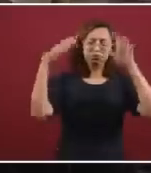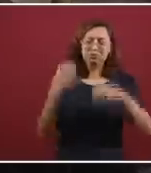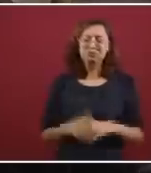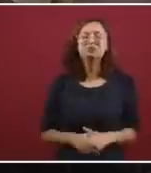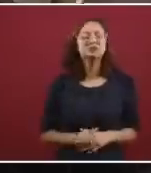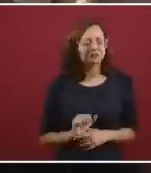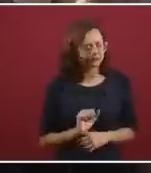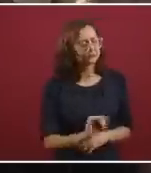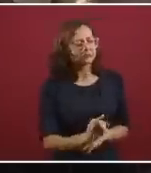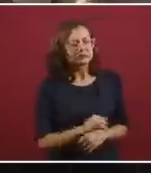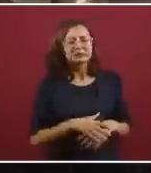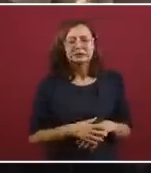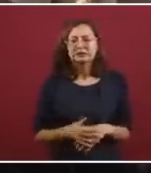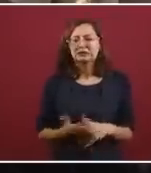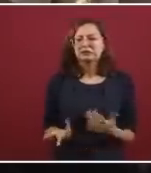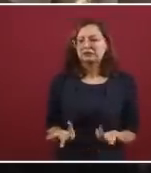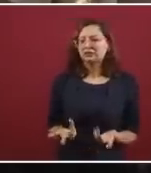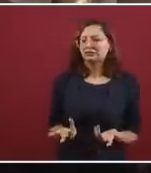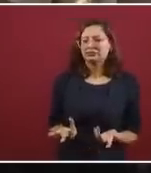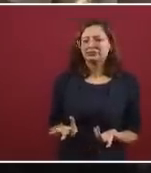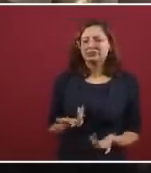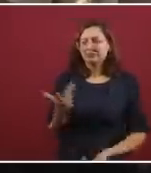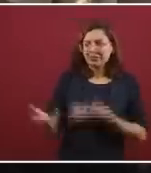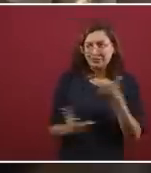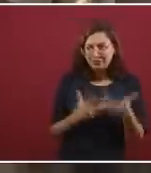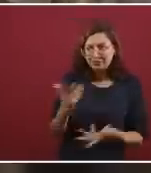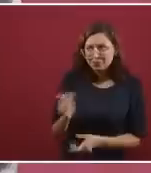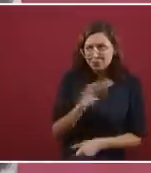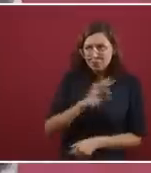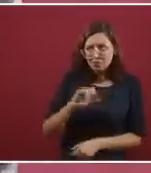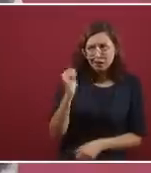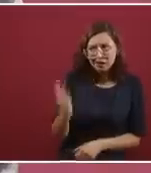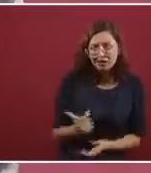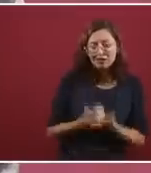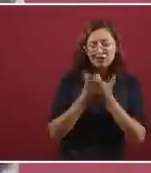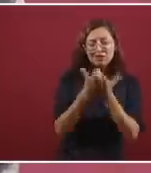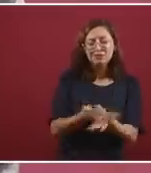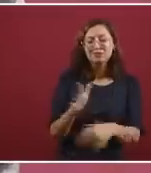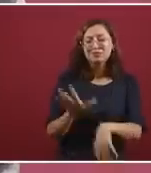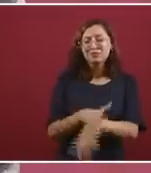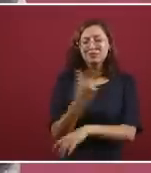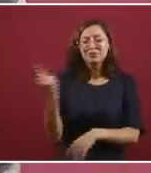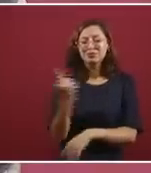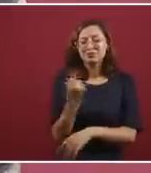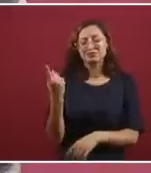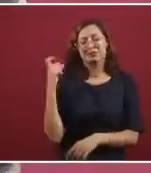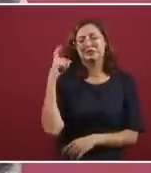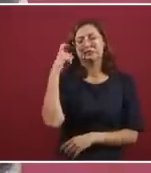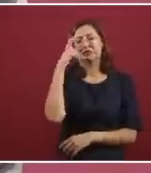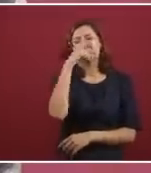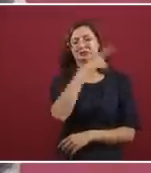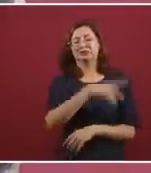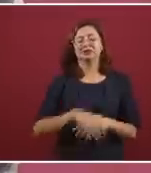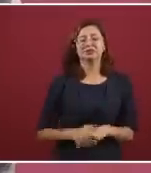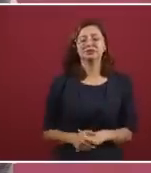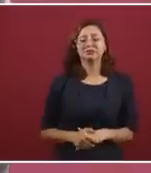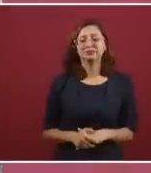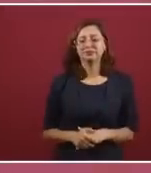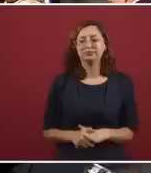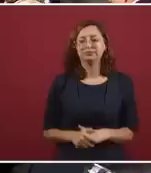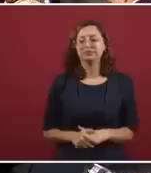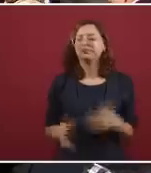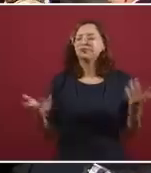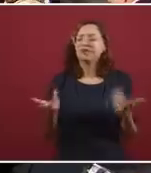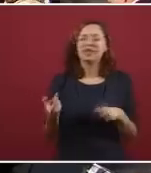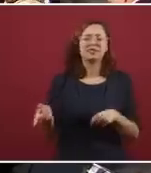no no sé si se estará a poder hacer algo porque si está difícil la situación por allá bueno y todos los